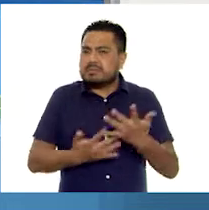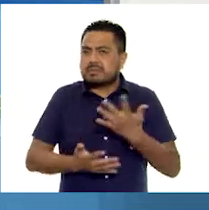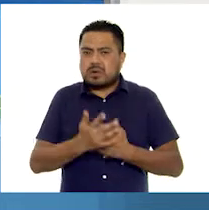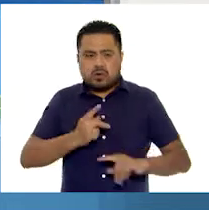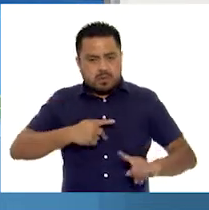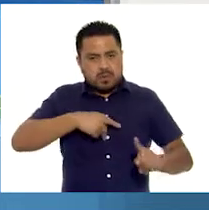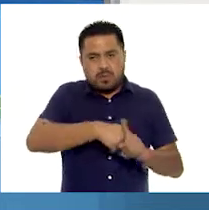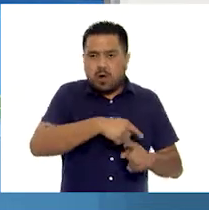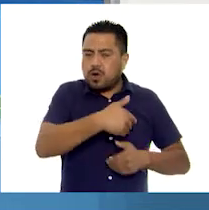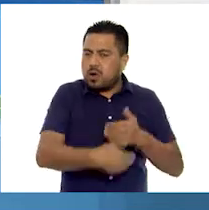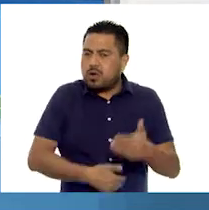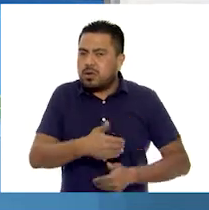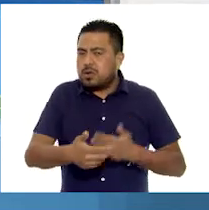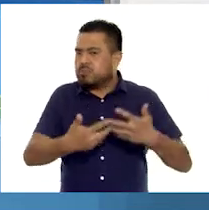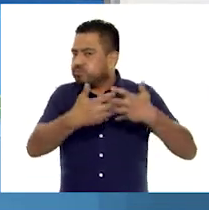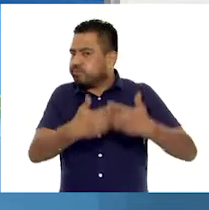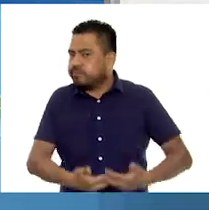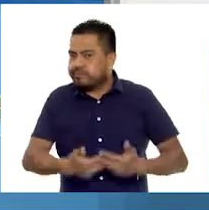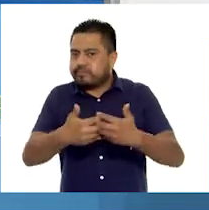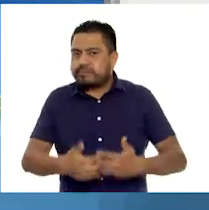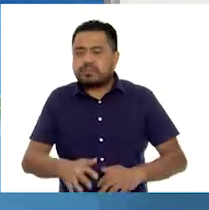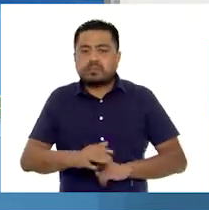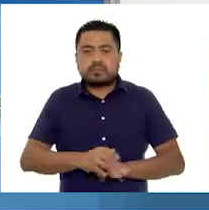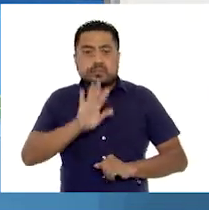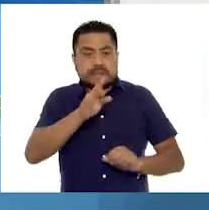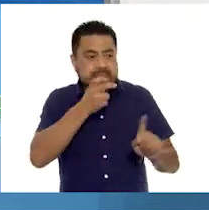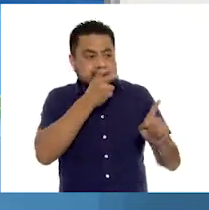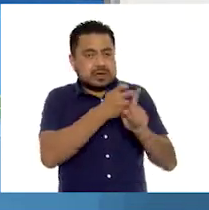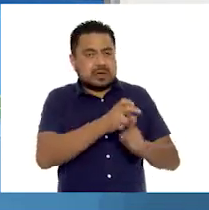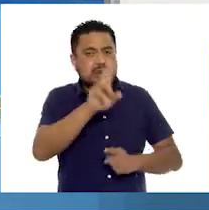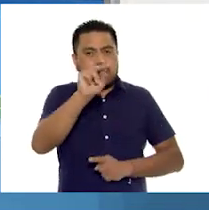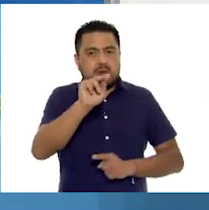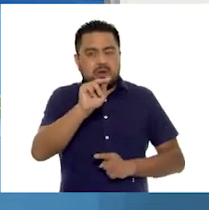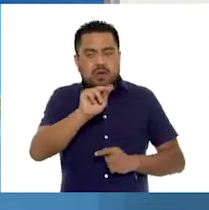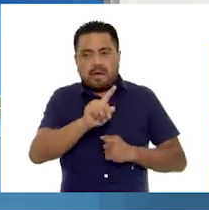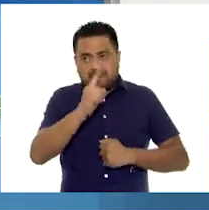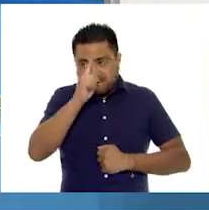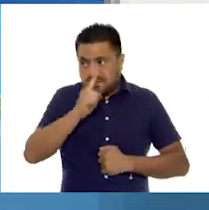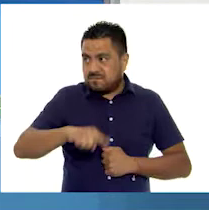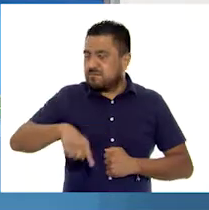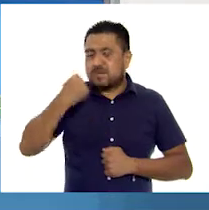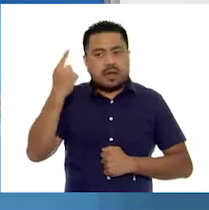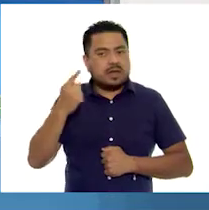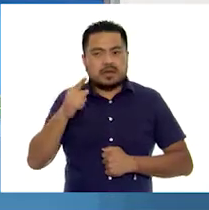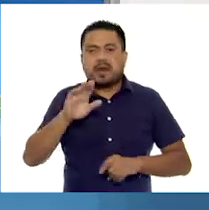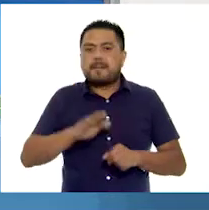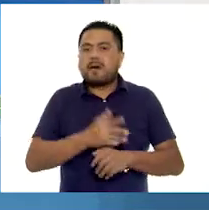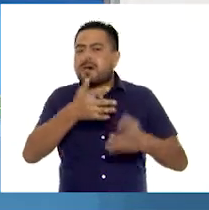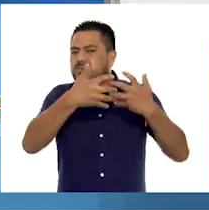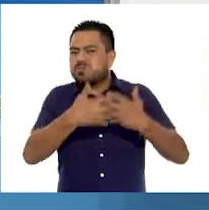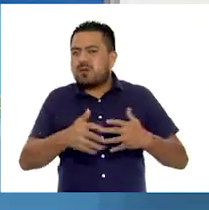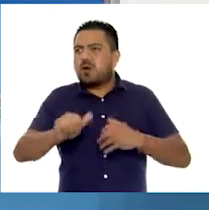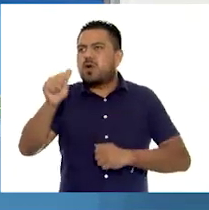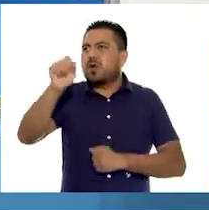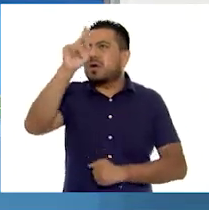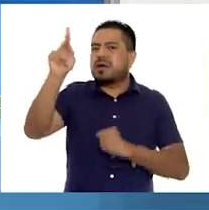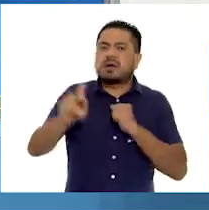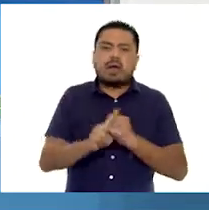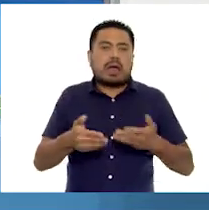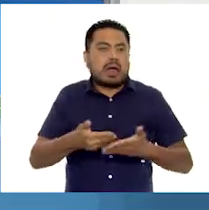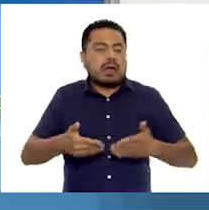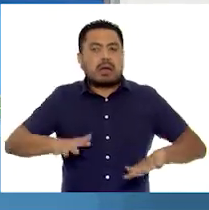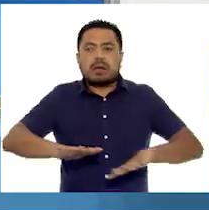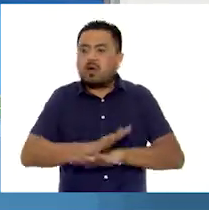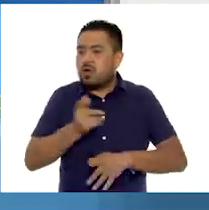propio proceso de industrialización y esto no fue un asunto fácil porque las compañías extranjeras que hasta entonces